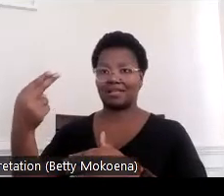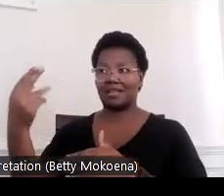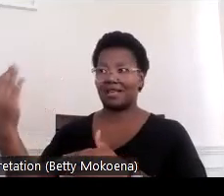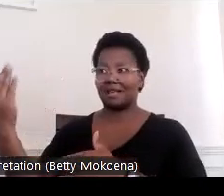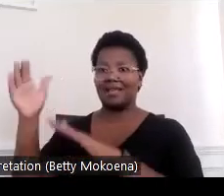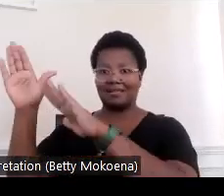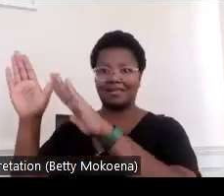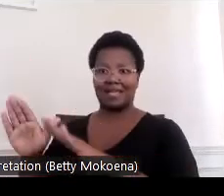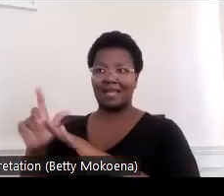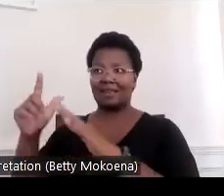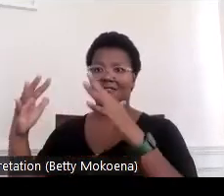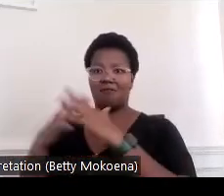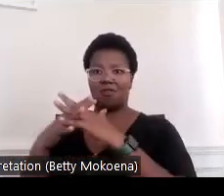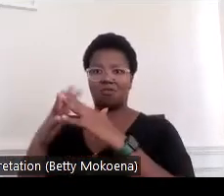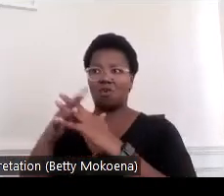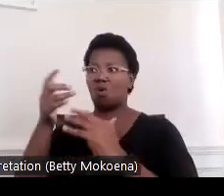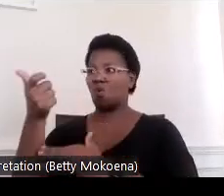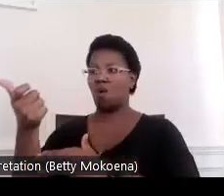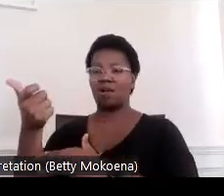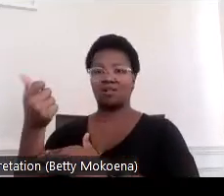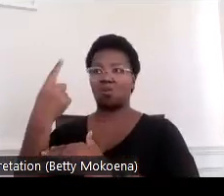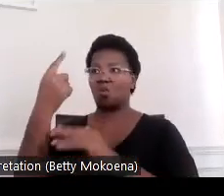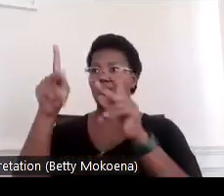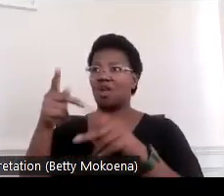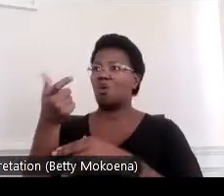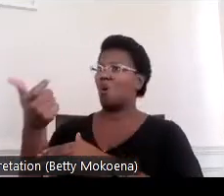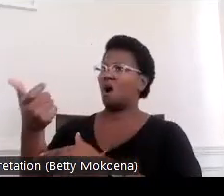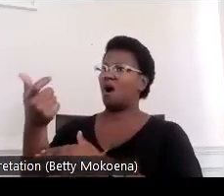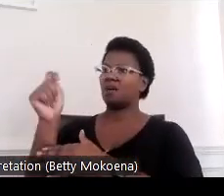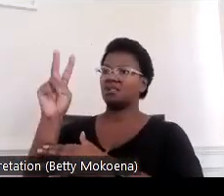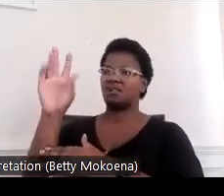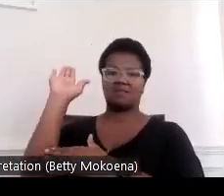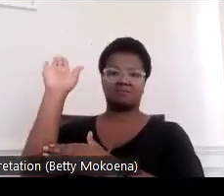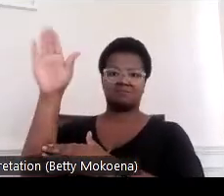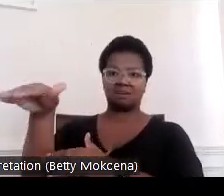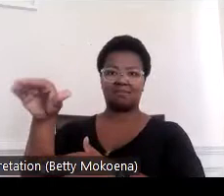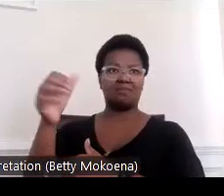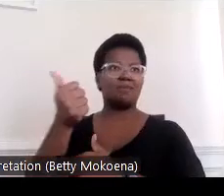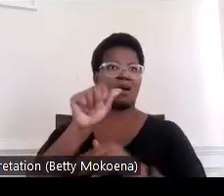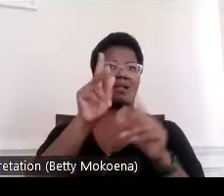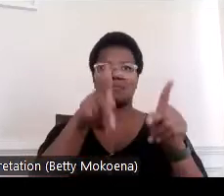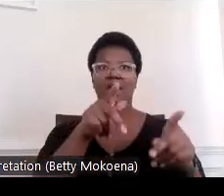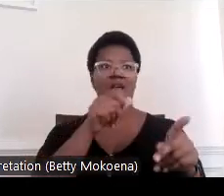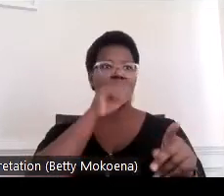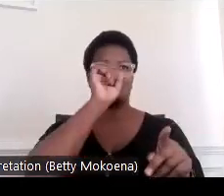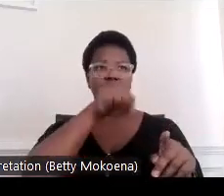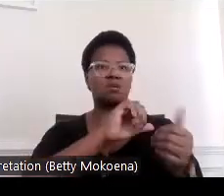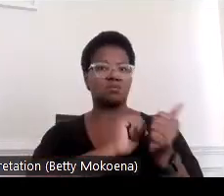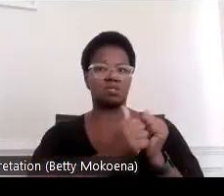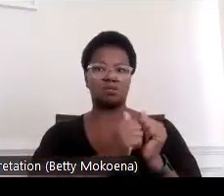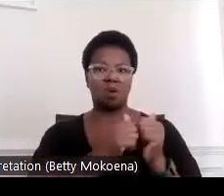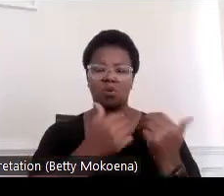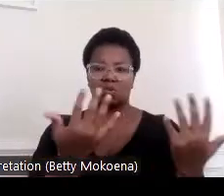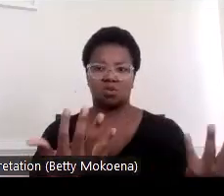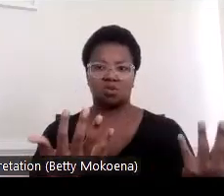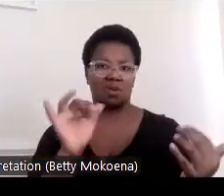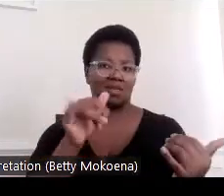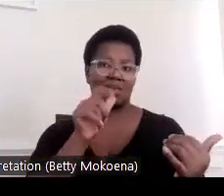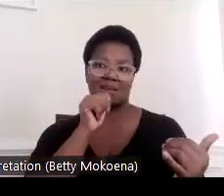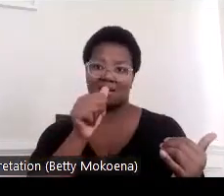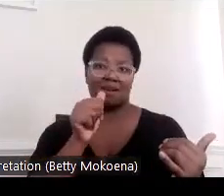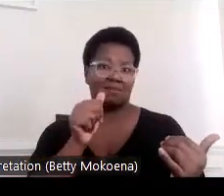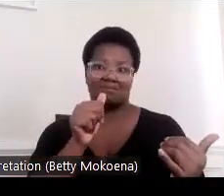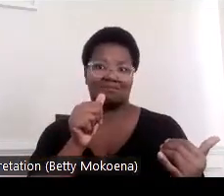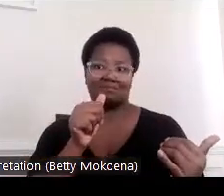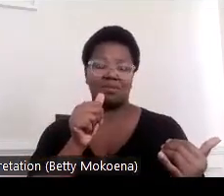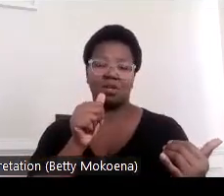y ver verdad será que ese hogar solamente bien partidos de fútbol americano los lunes miércoles y jueves verdad y esa persona tal vez